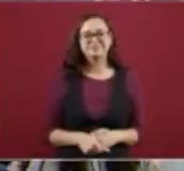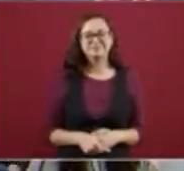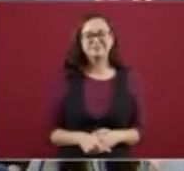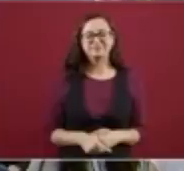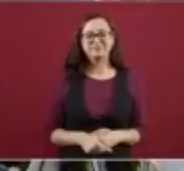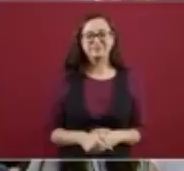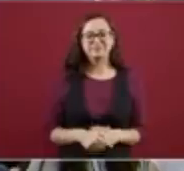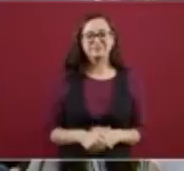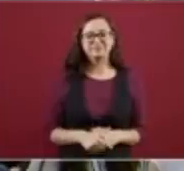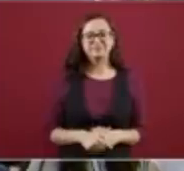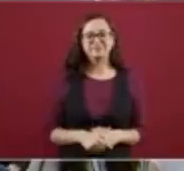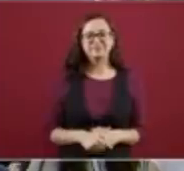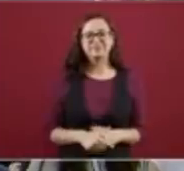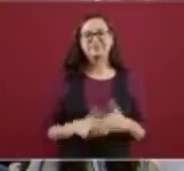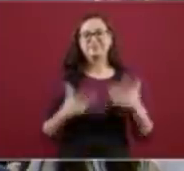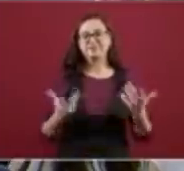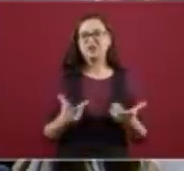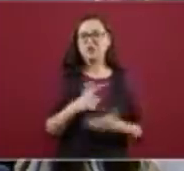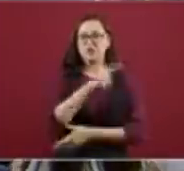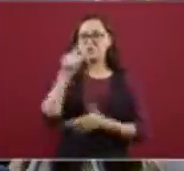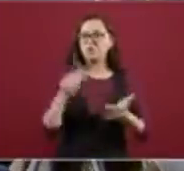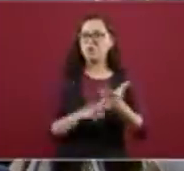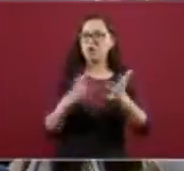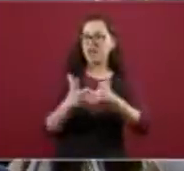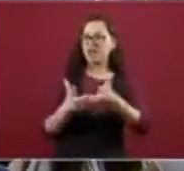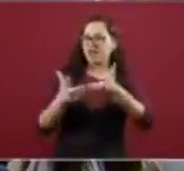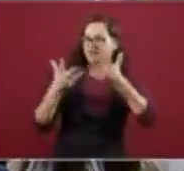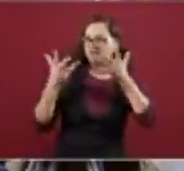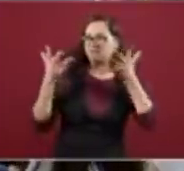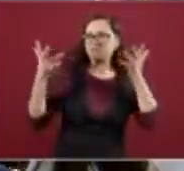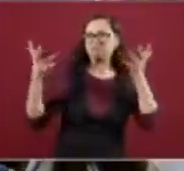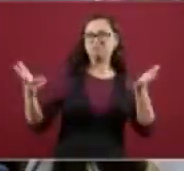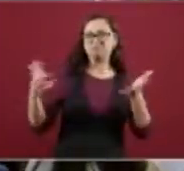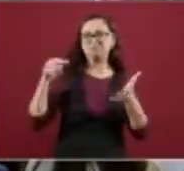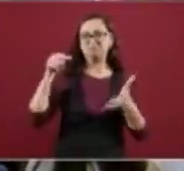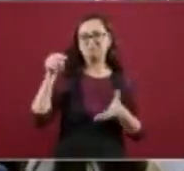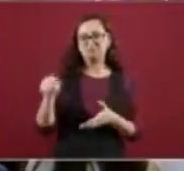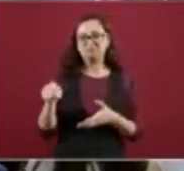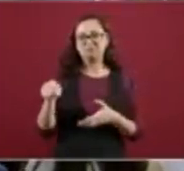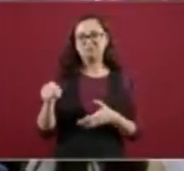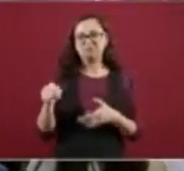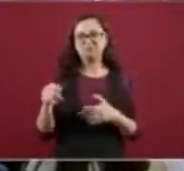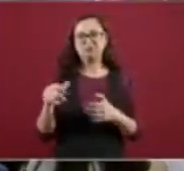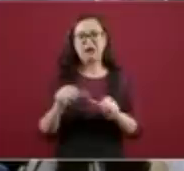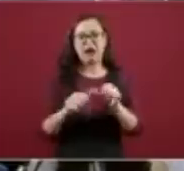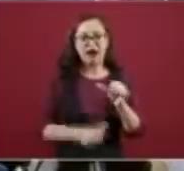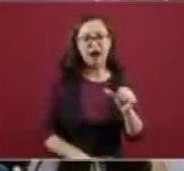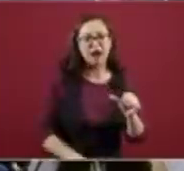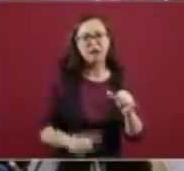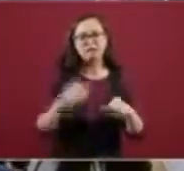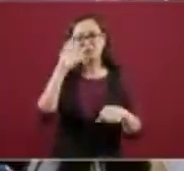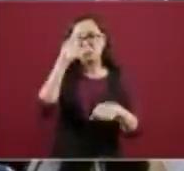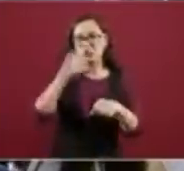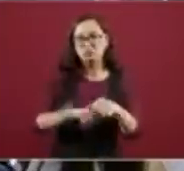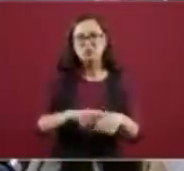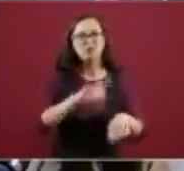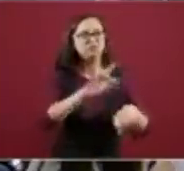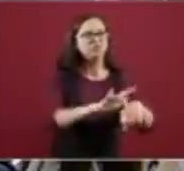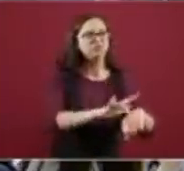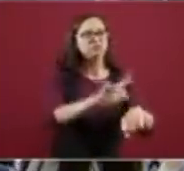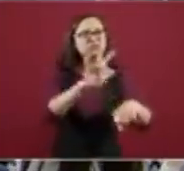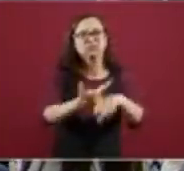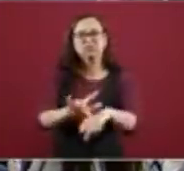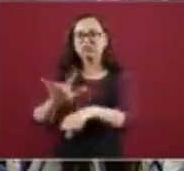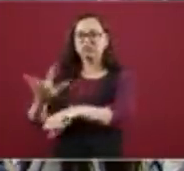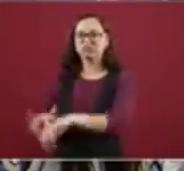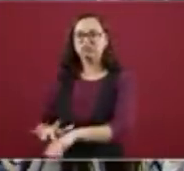darse en los grandes sitios, ¿no?, donde se tropieza uno con el arte, con la cultura, por